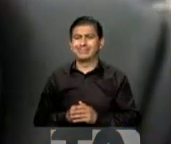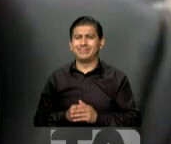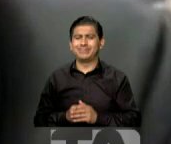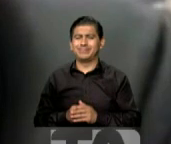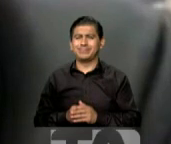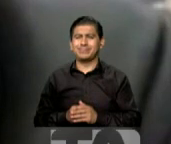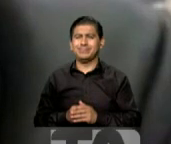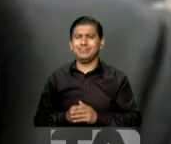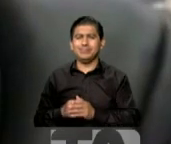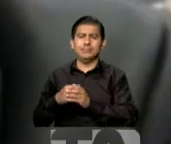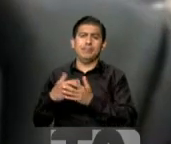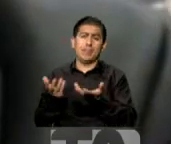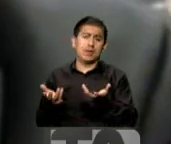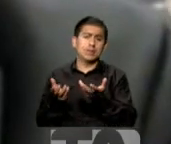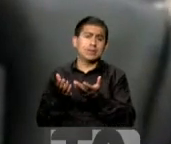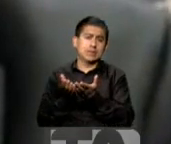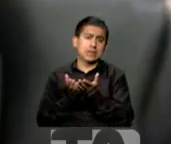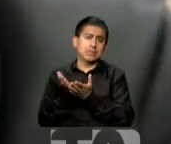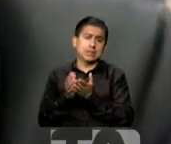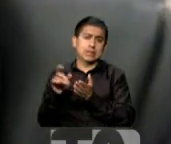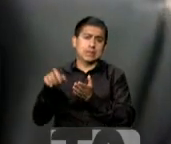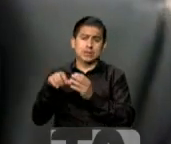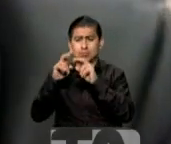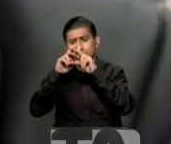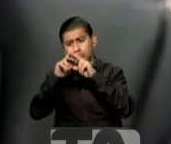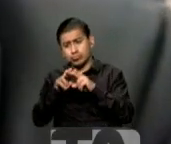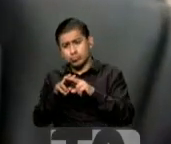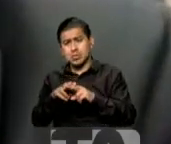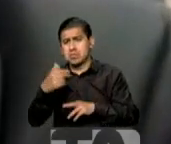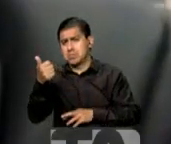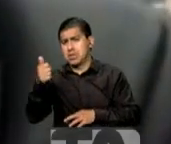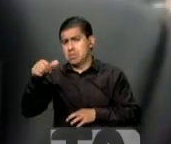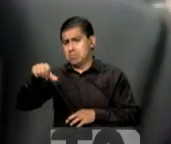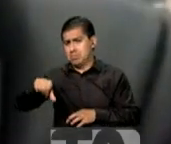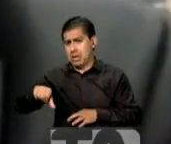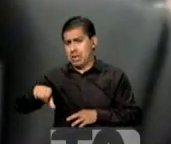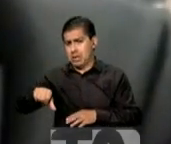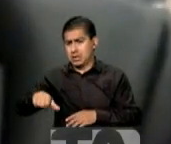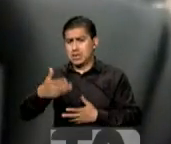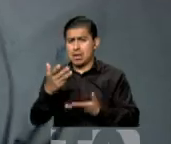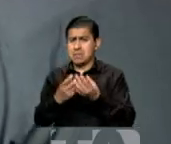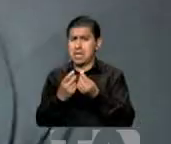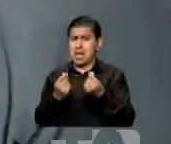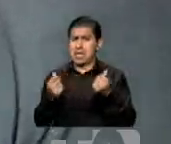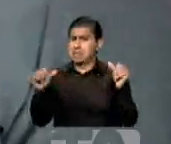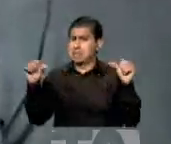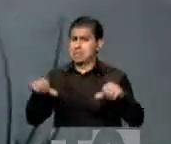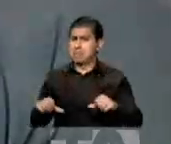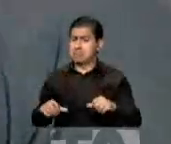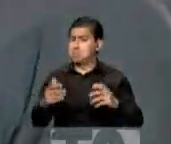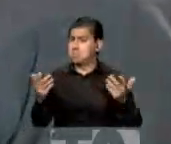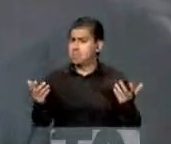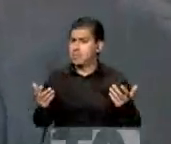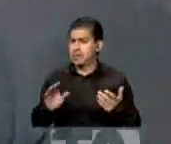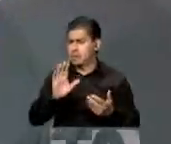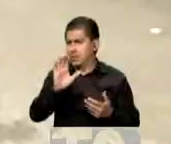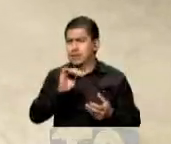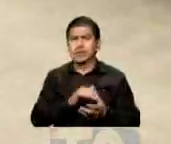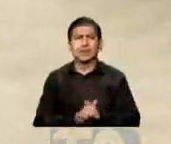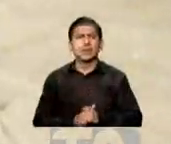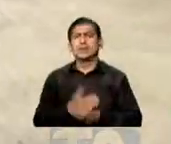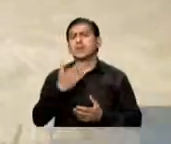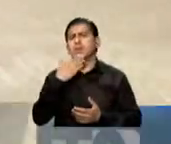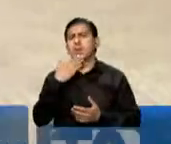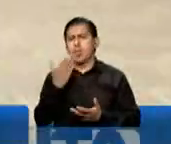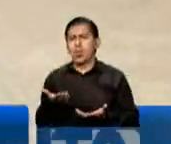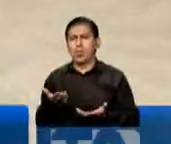dijimos, tiene que tener un parámetro y un indicador que mida la calidad del servicio. En esta se establece, por ejemplo, la fórmula